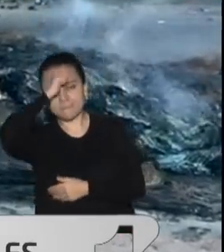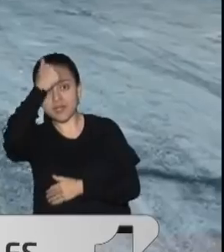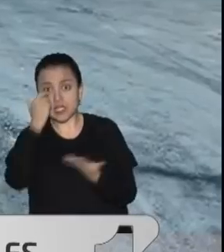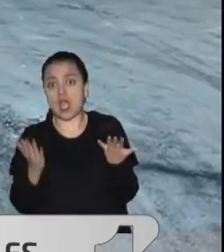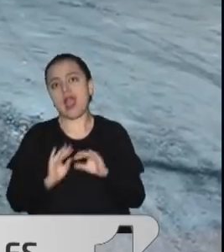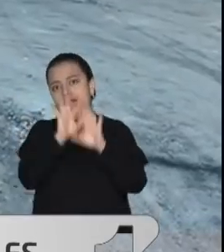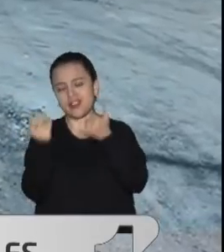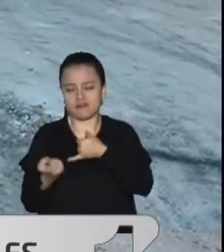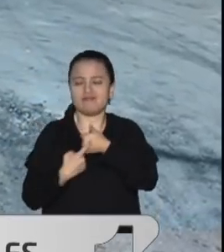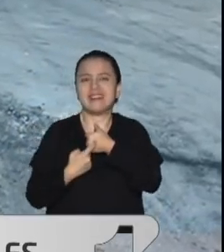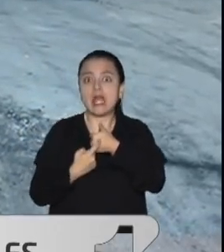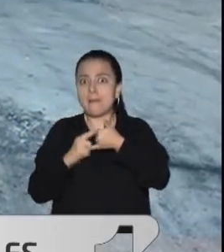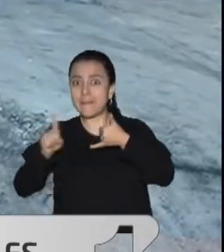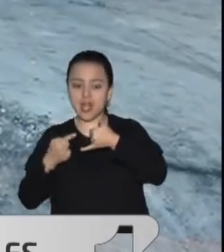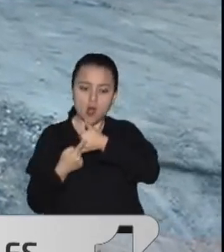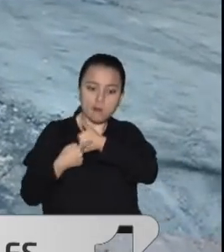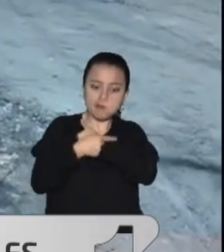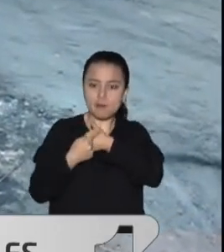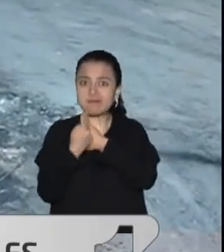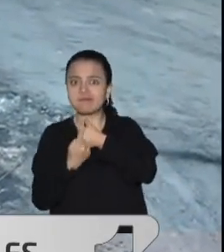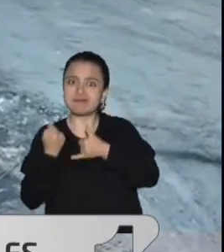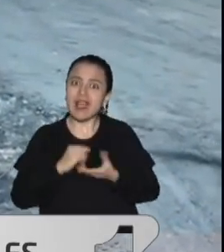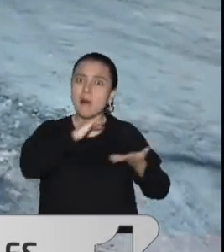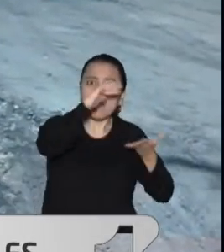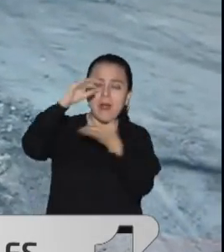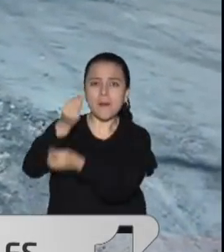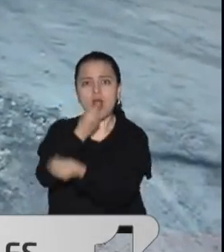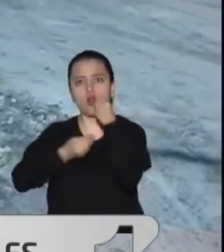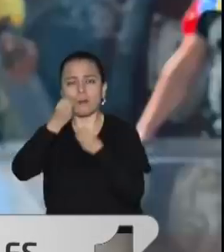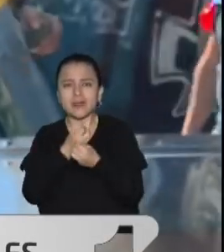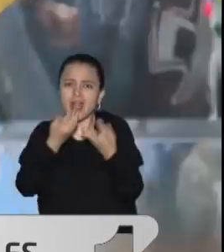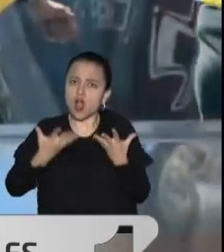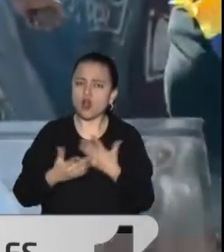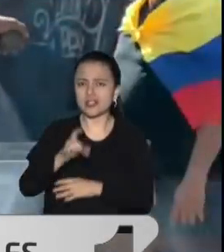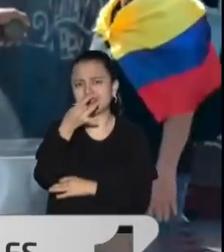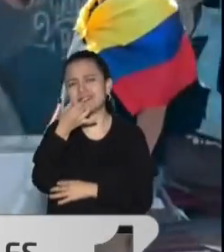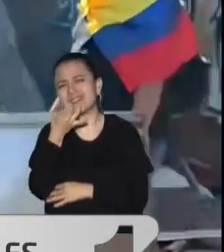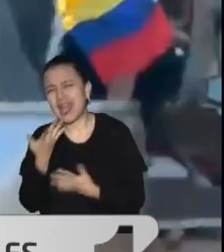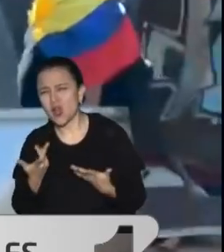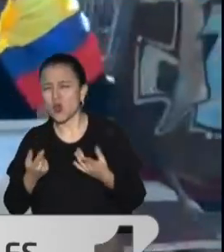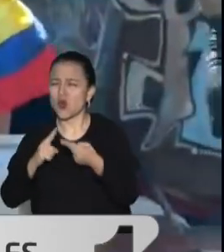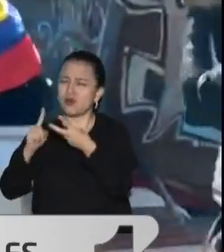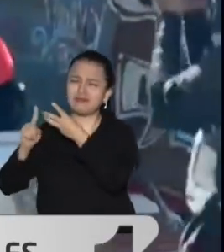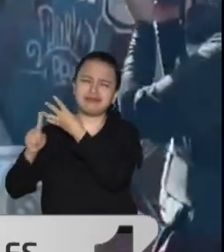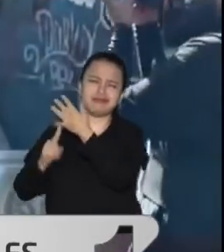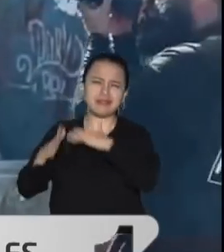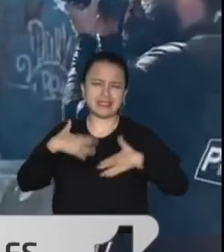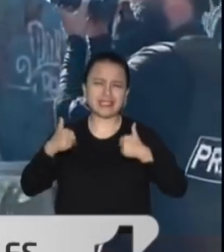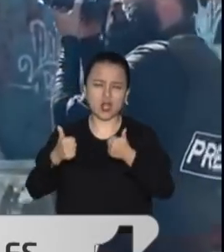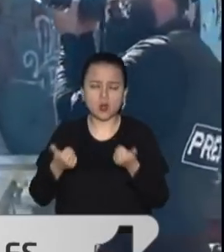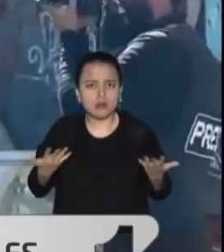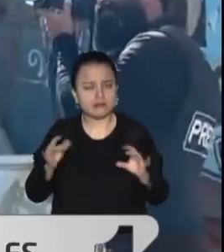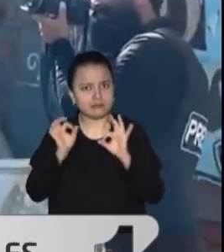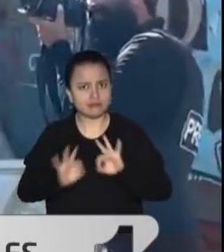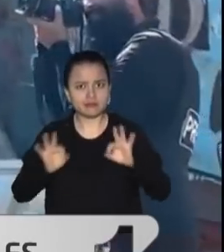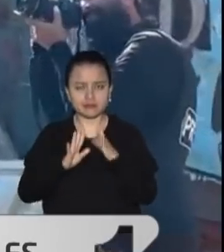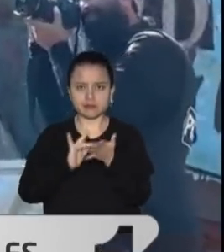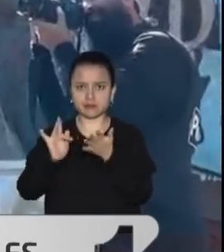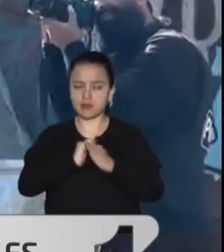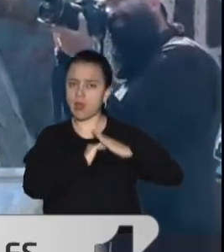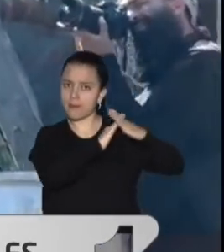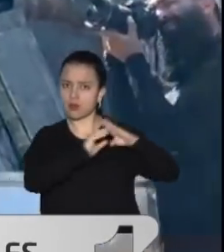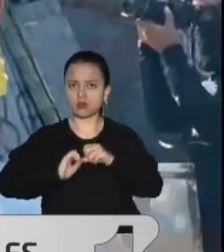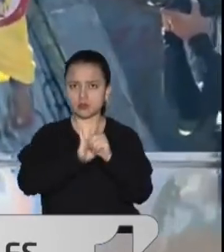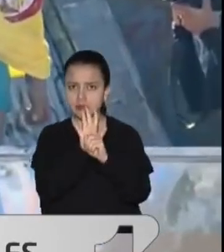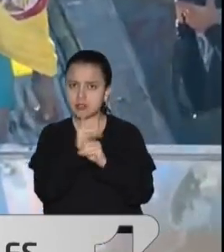otras regiones los elementos que se han visto escasos, como los alimentos y los elementos de salud que son tan necesarios en medio de la pandemia del COVID-19.